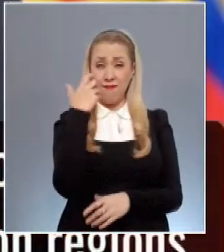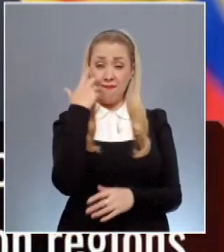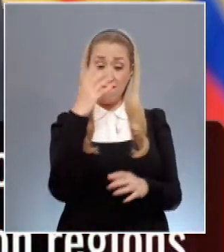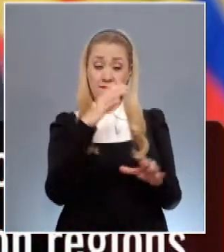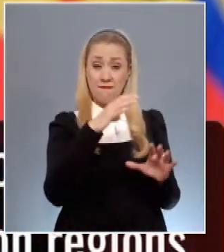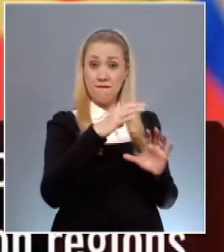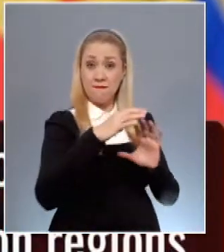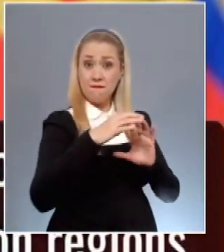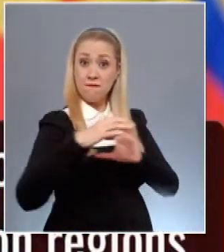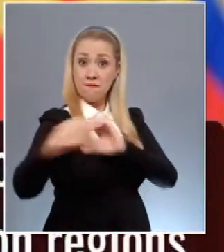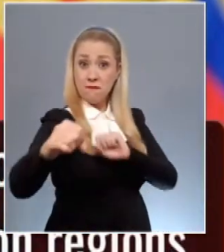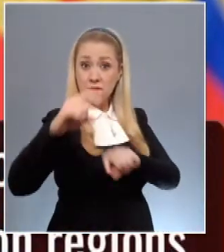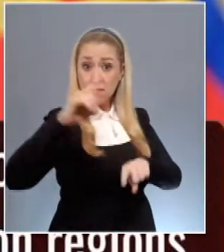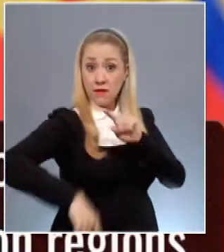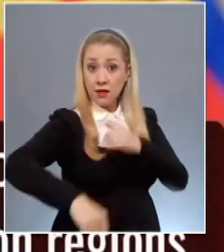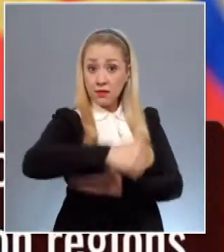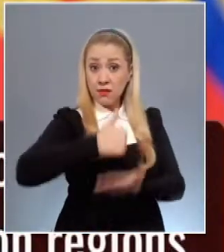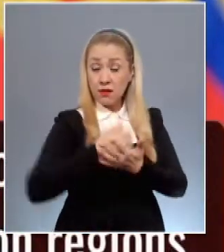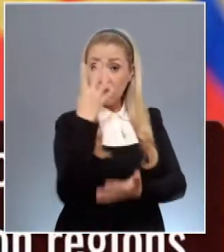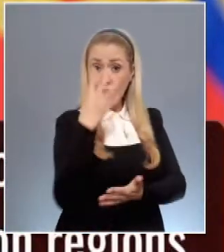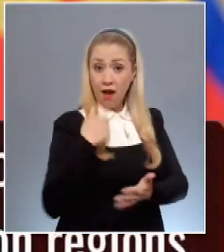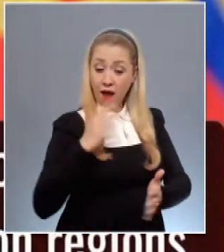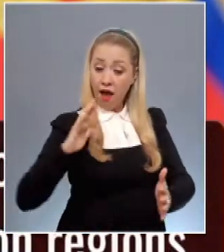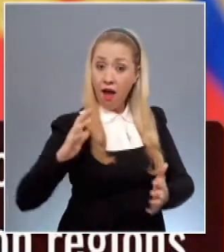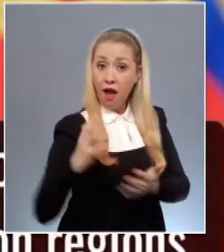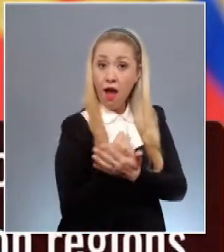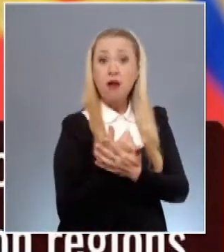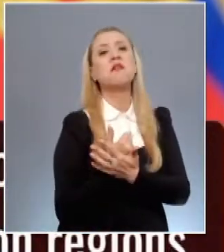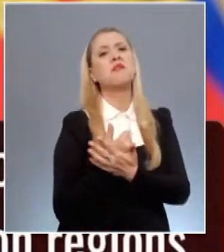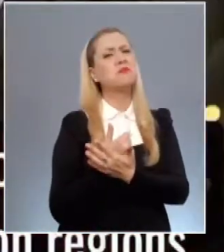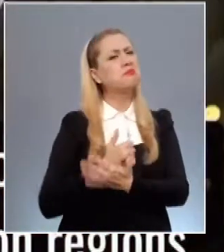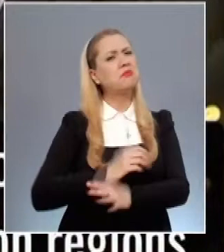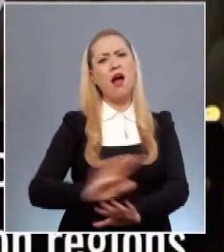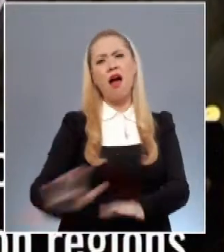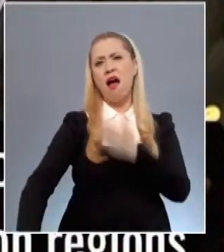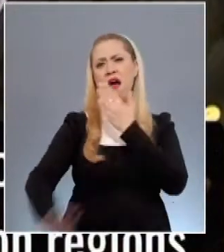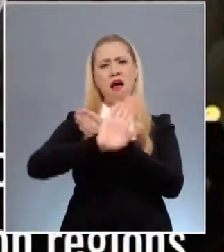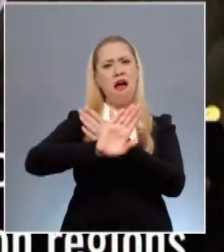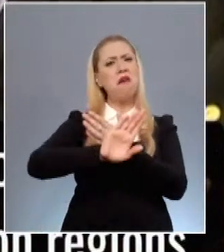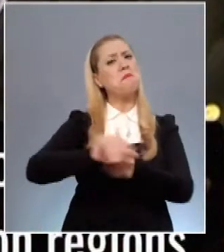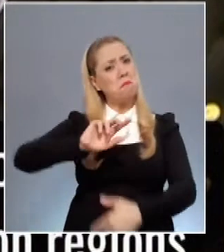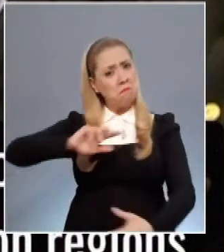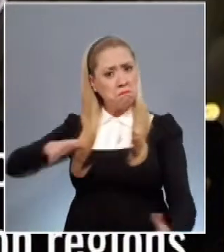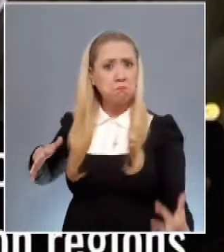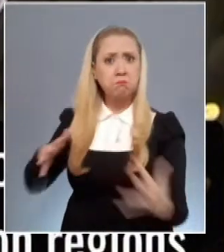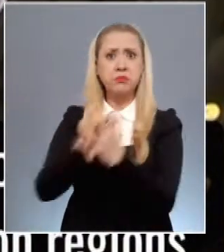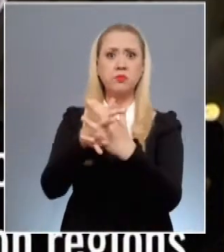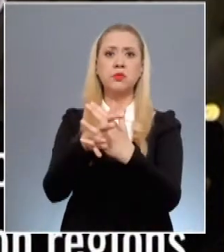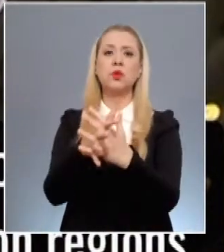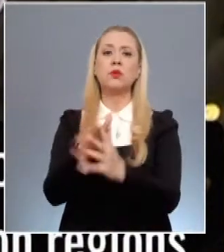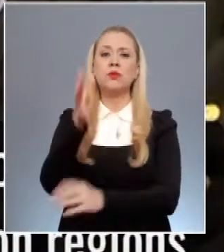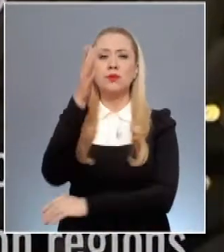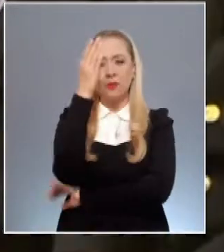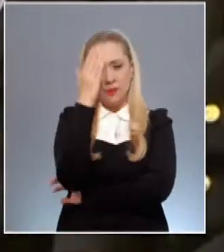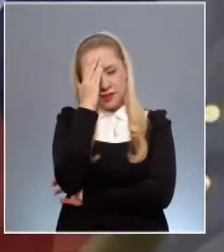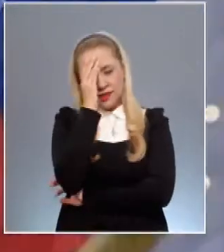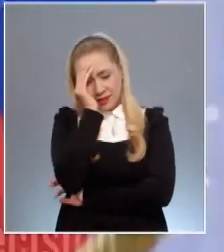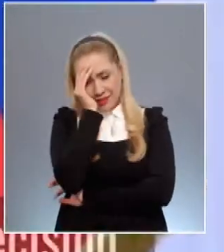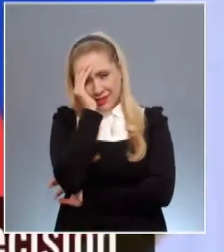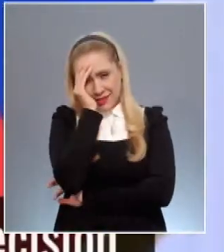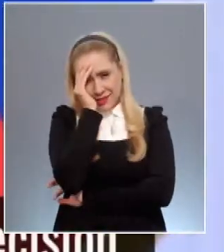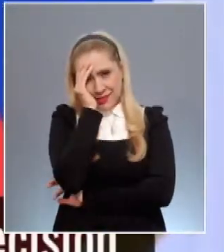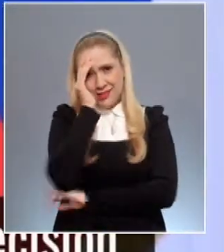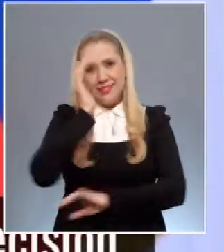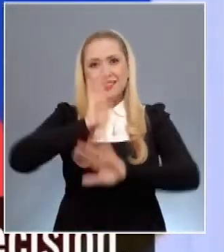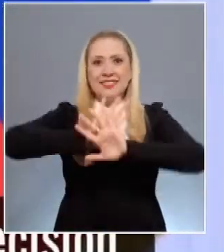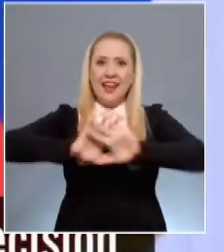El presidente ruso Vladimir Putin llamó a Ucrania a poner fin de inmediato a la guerra y volver a las negociaciones, pero